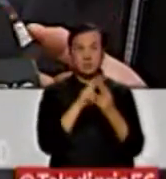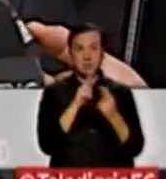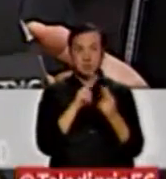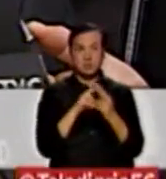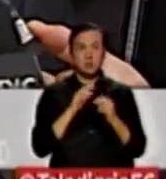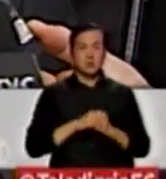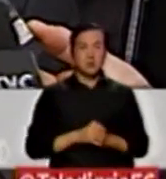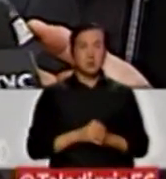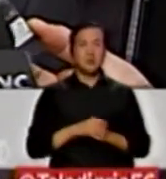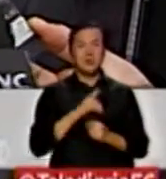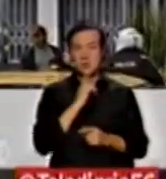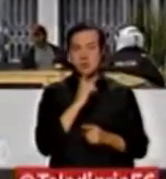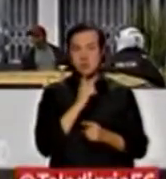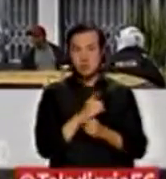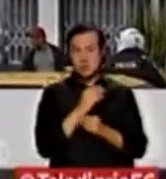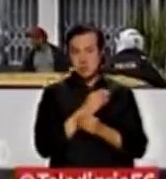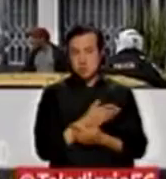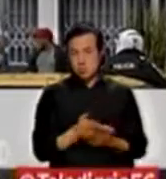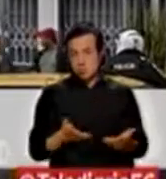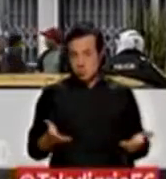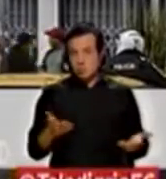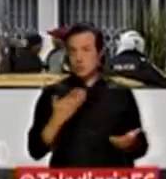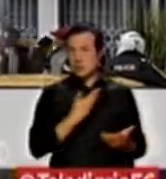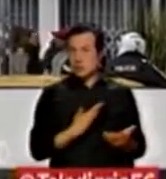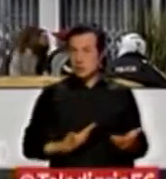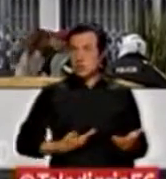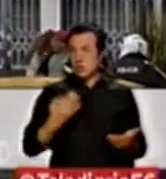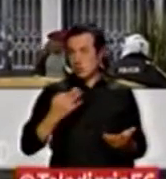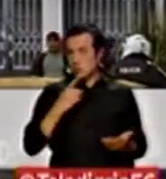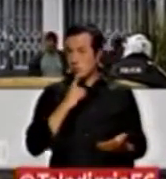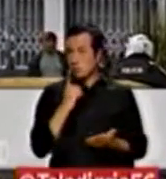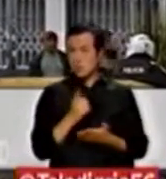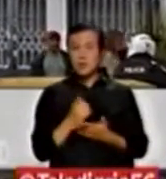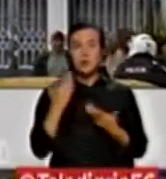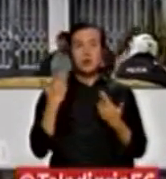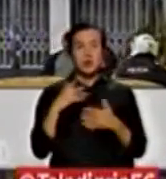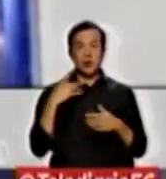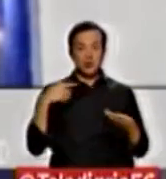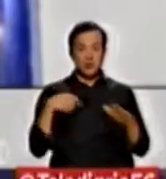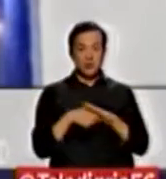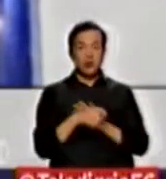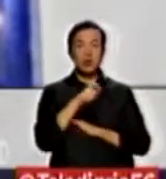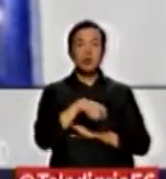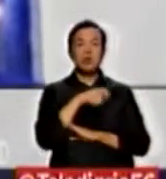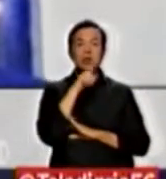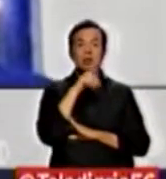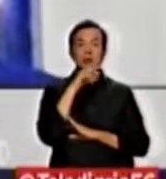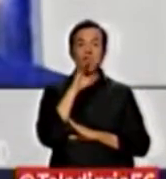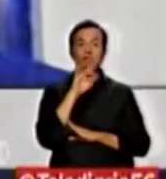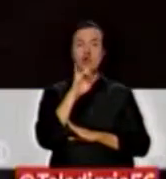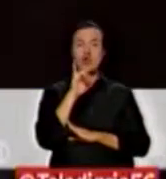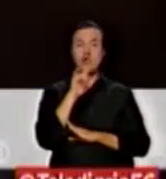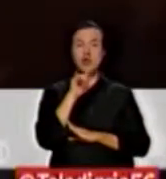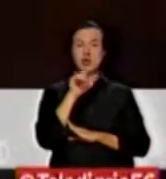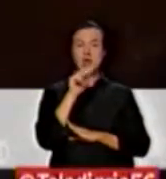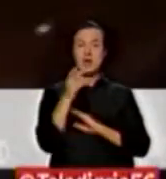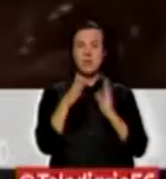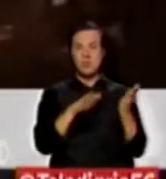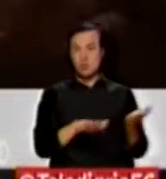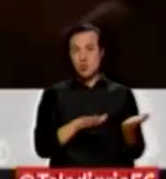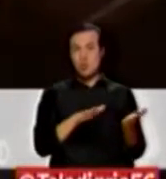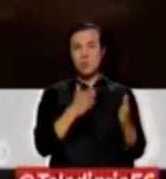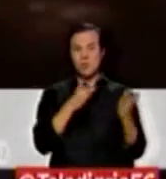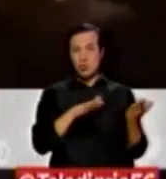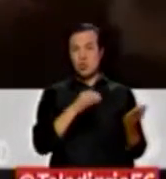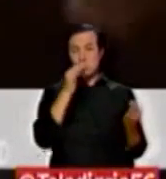República? Naturalmente. La Fiscalía investiga la supuesta ejecución extrajudicial del policía Froilán Jiménez, quien falleció en el operativo